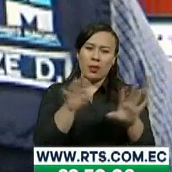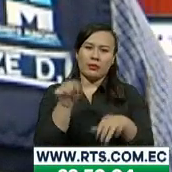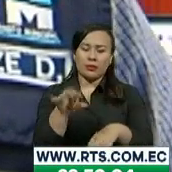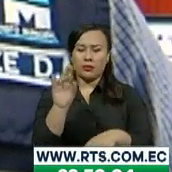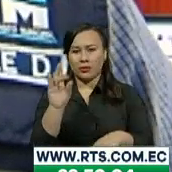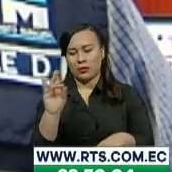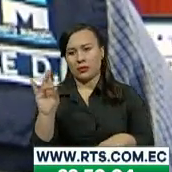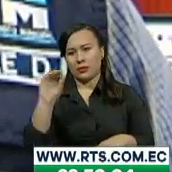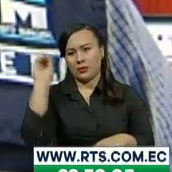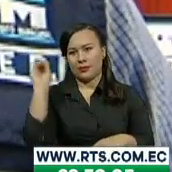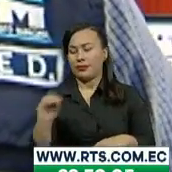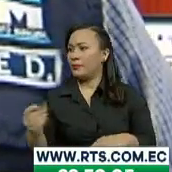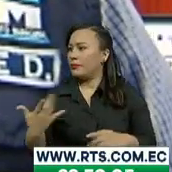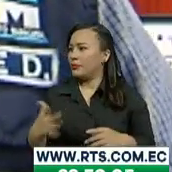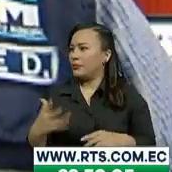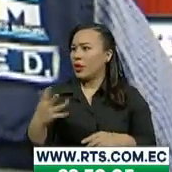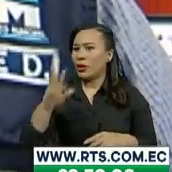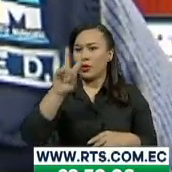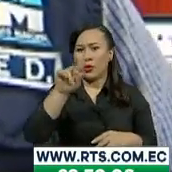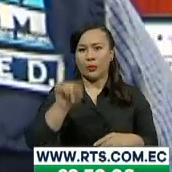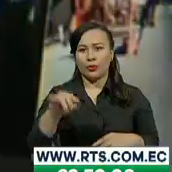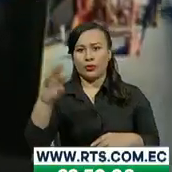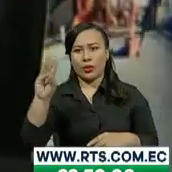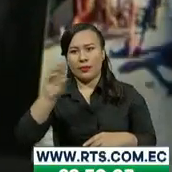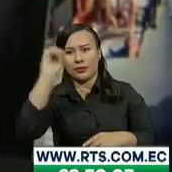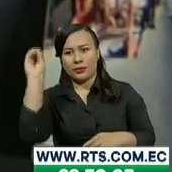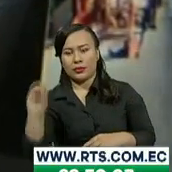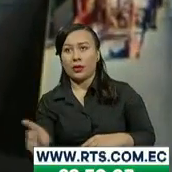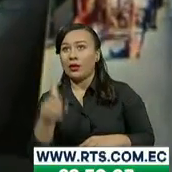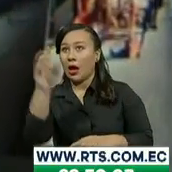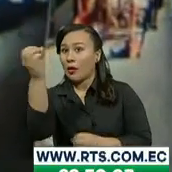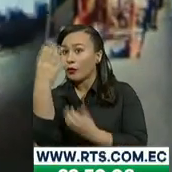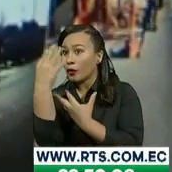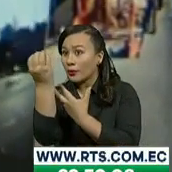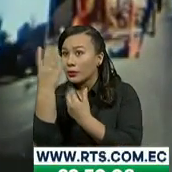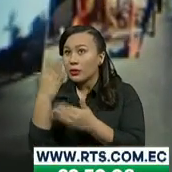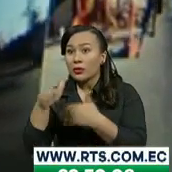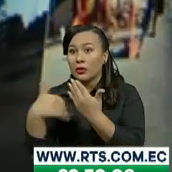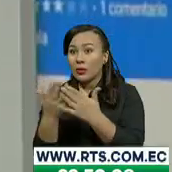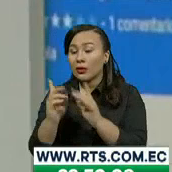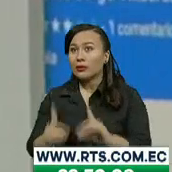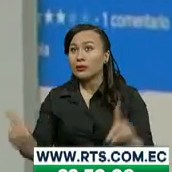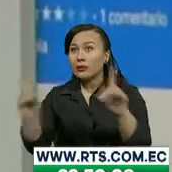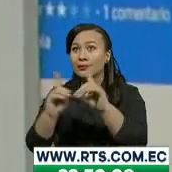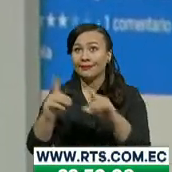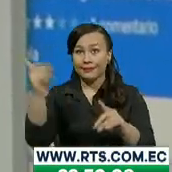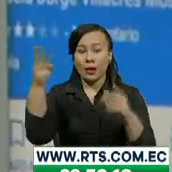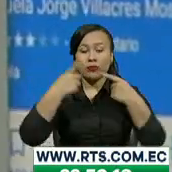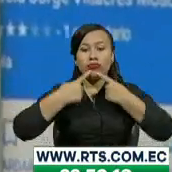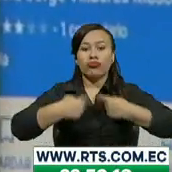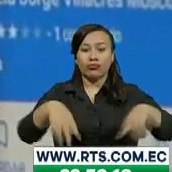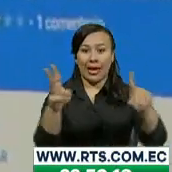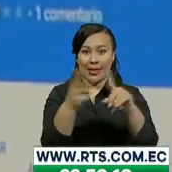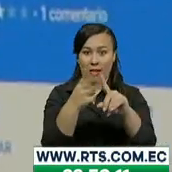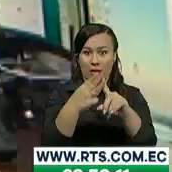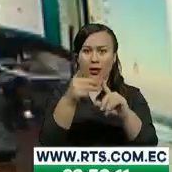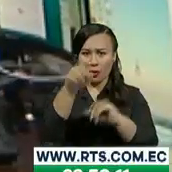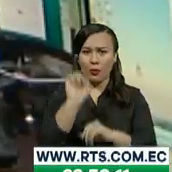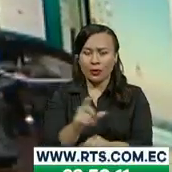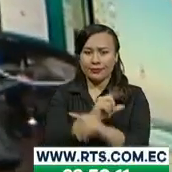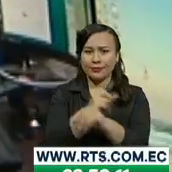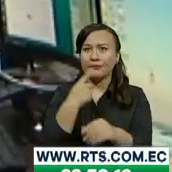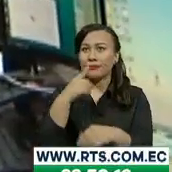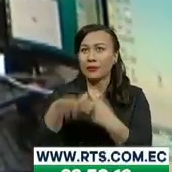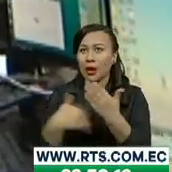99.77%, o sea, han bajado a 2.6 aproximadamente. La información que se genera es compartida en redes sociales para tener un acercamiento y